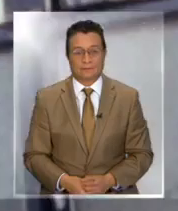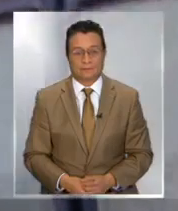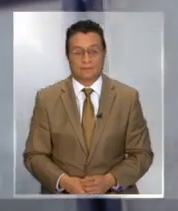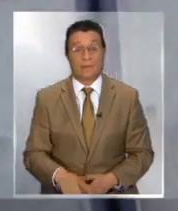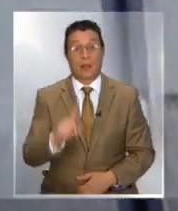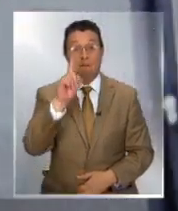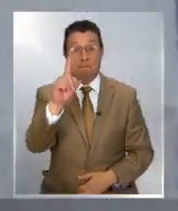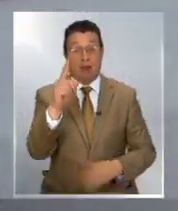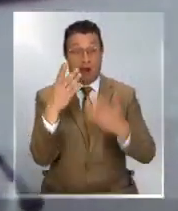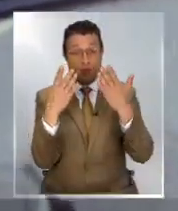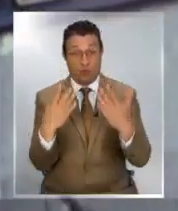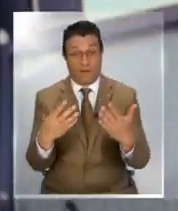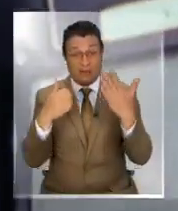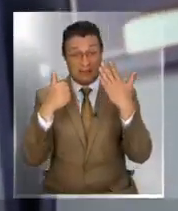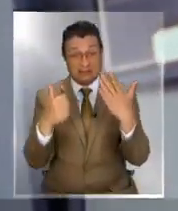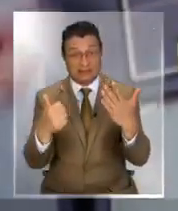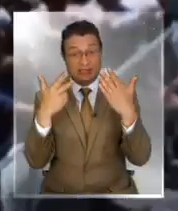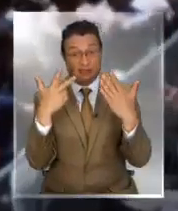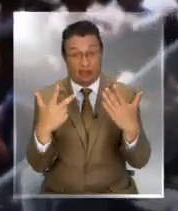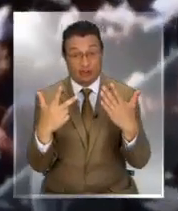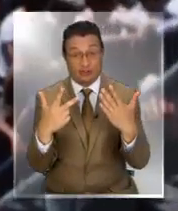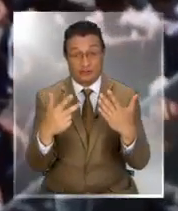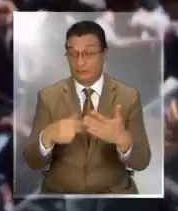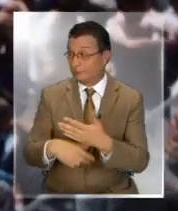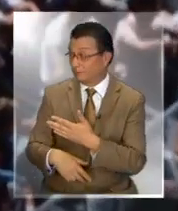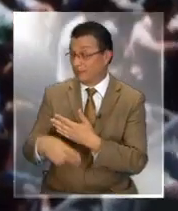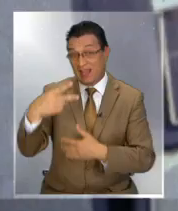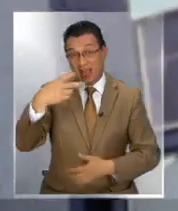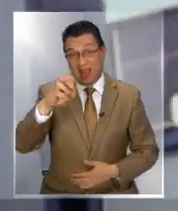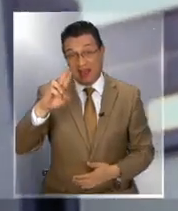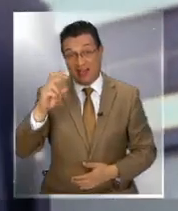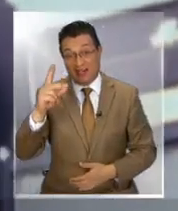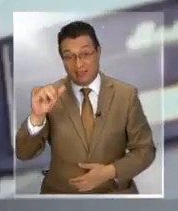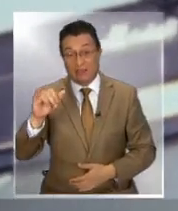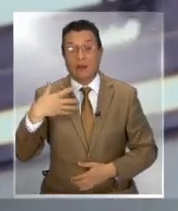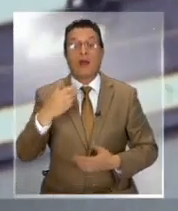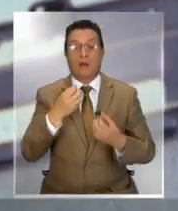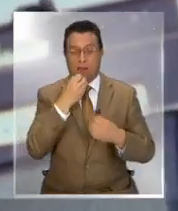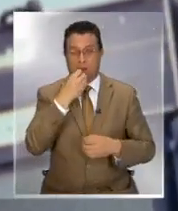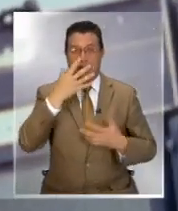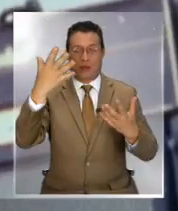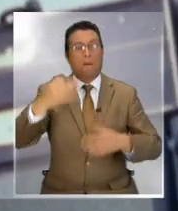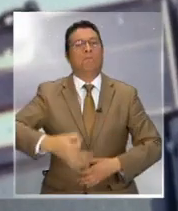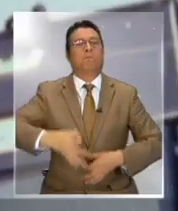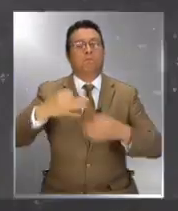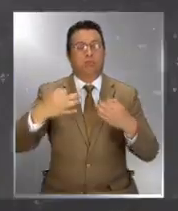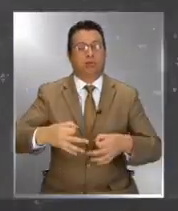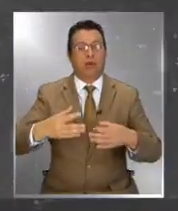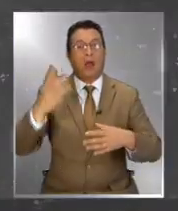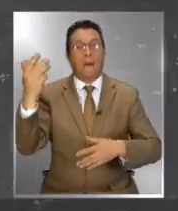Es 1968. Jimi Hendrix deleita en el Miami Pop Festival.